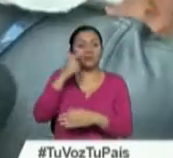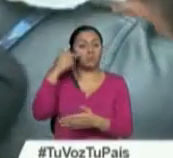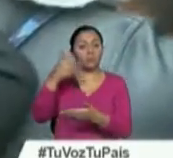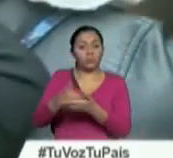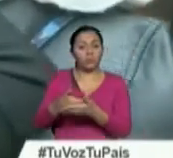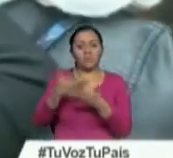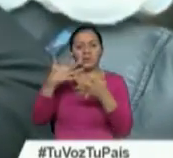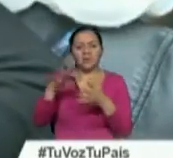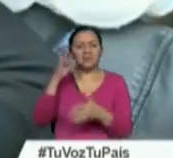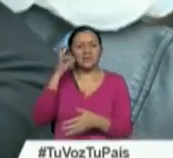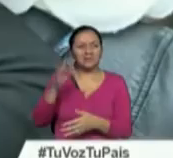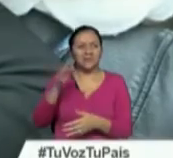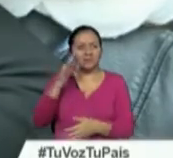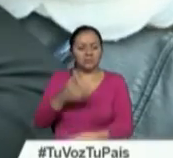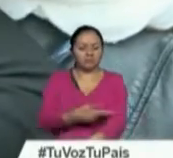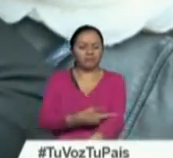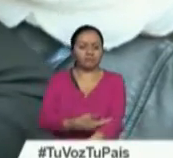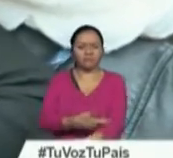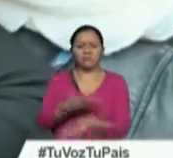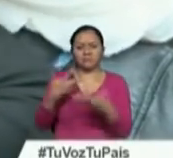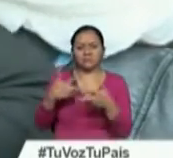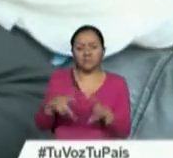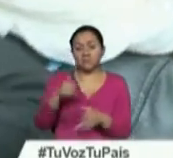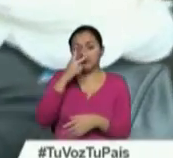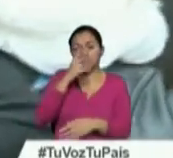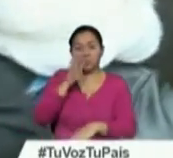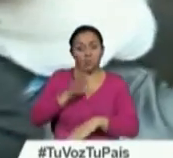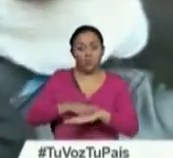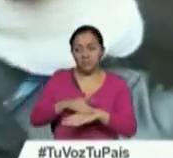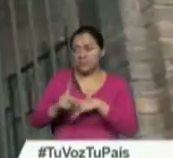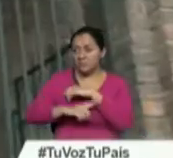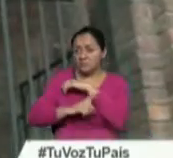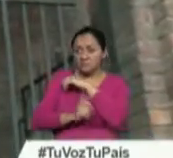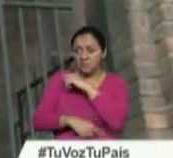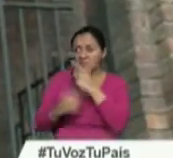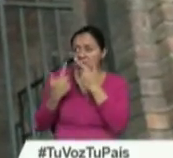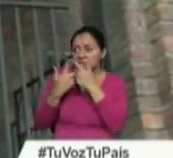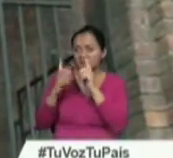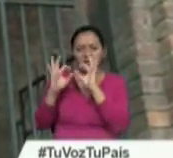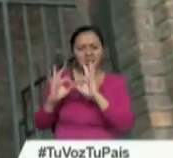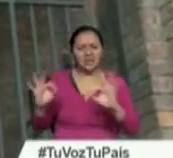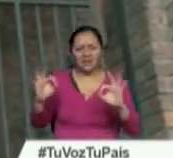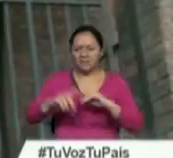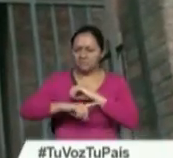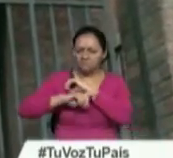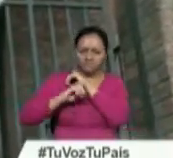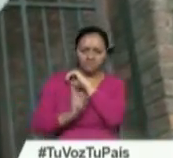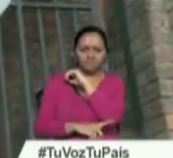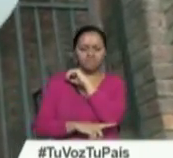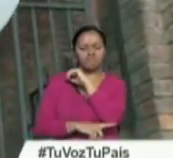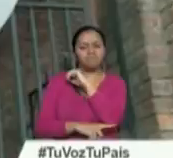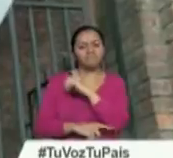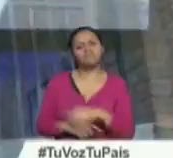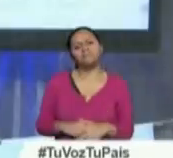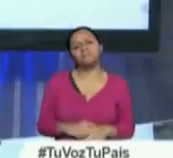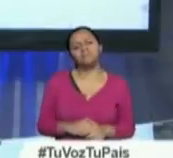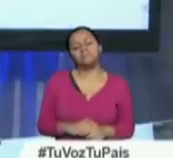para determinar al autor del crimen y advirtió que no permitirá ninguna obstrucción.